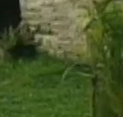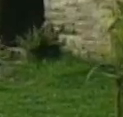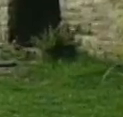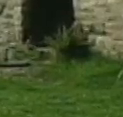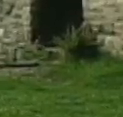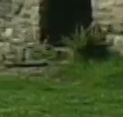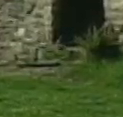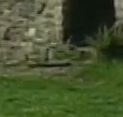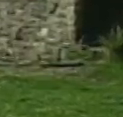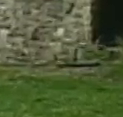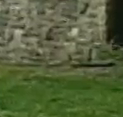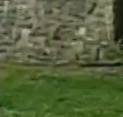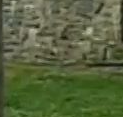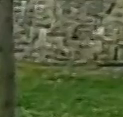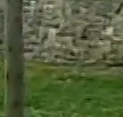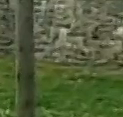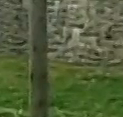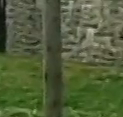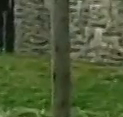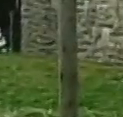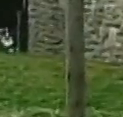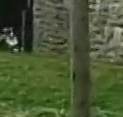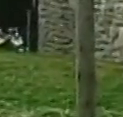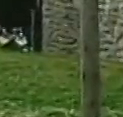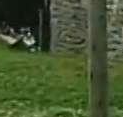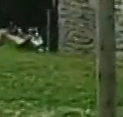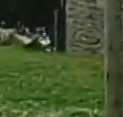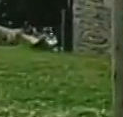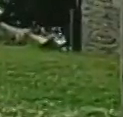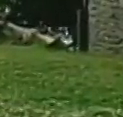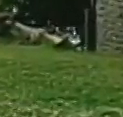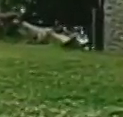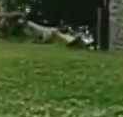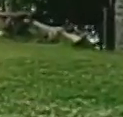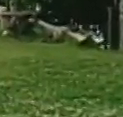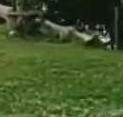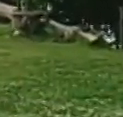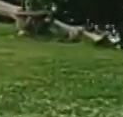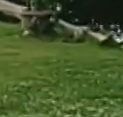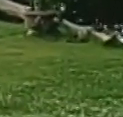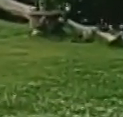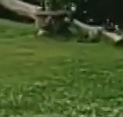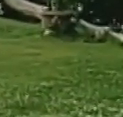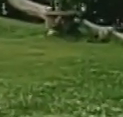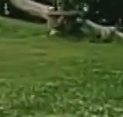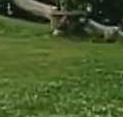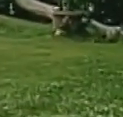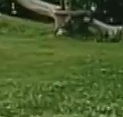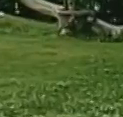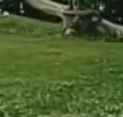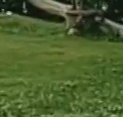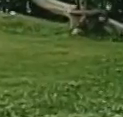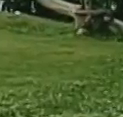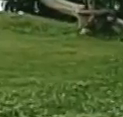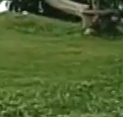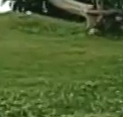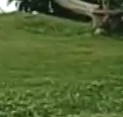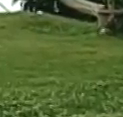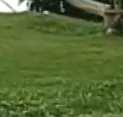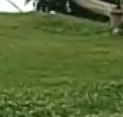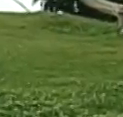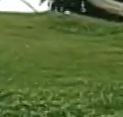diputada de la Asamblea Nacional, doctora Cilia Flores de Maduro, visita a los integrantes de las comunas productivas que conforman la propuesta de ciudad comunal Territorio